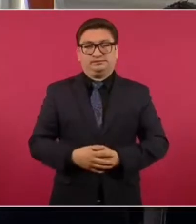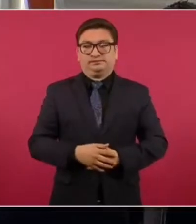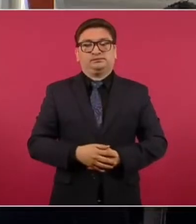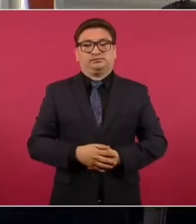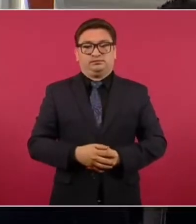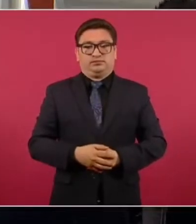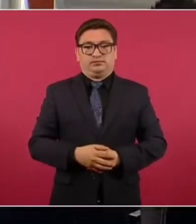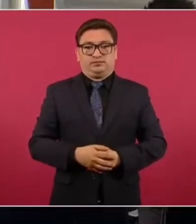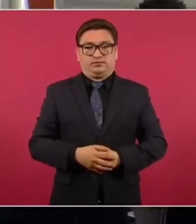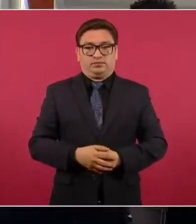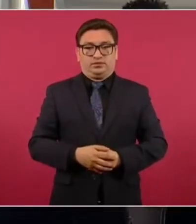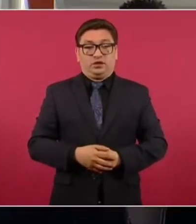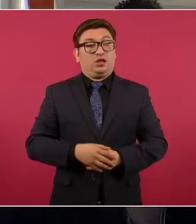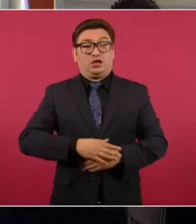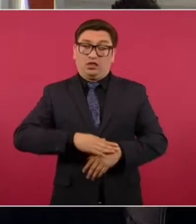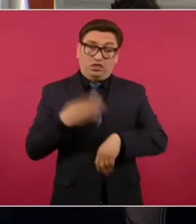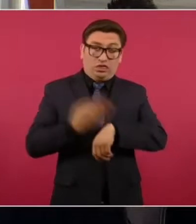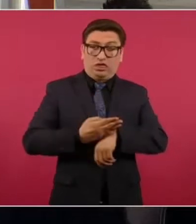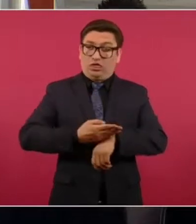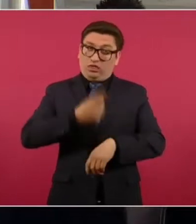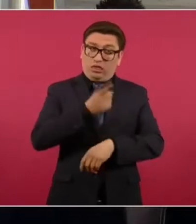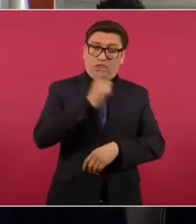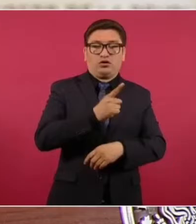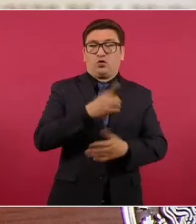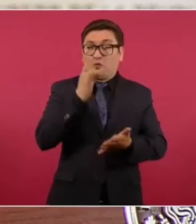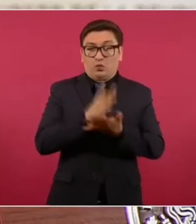No bastan las medidas coercitivas.